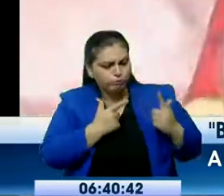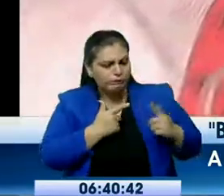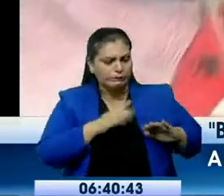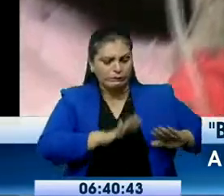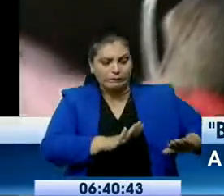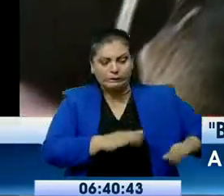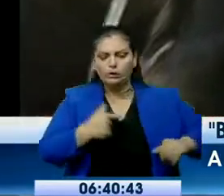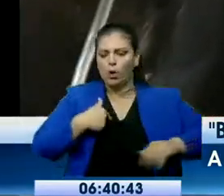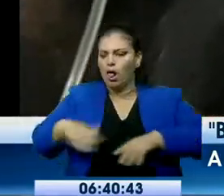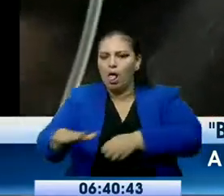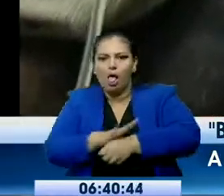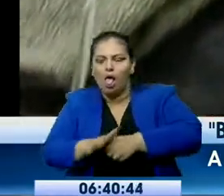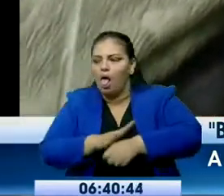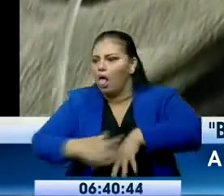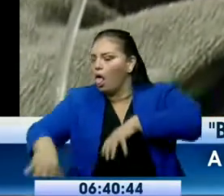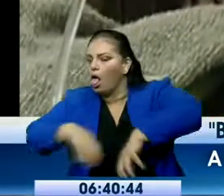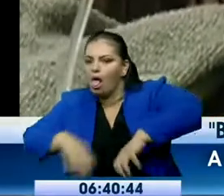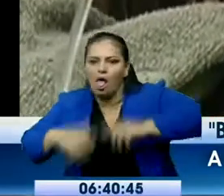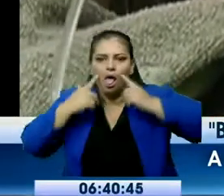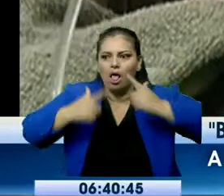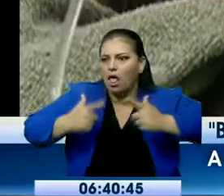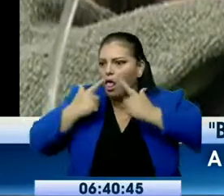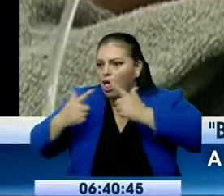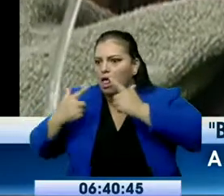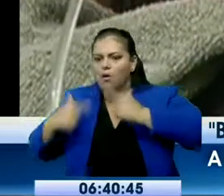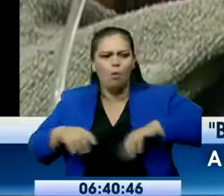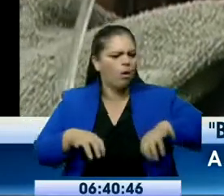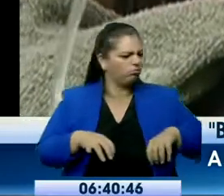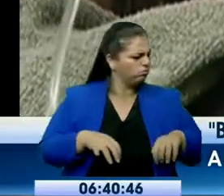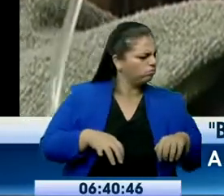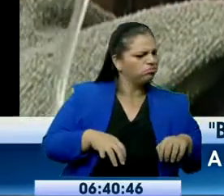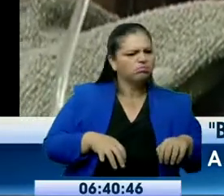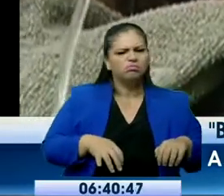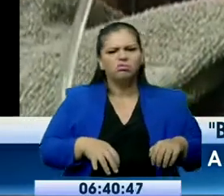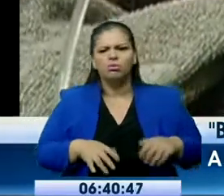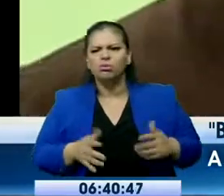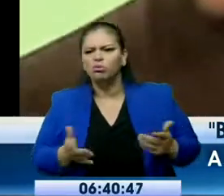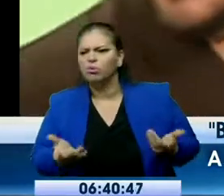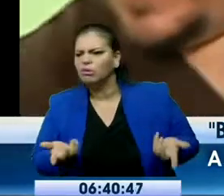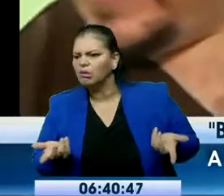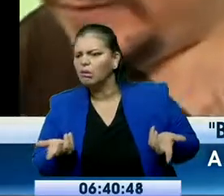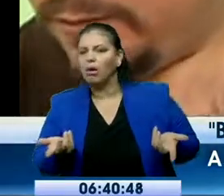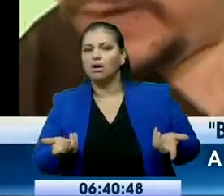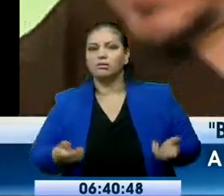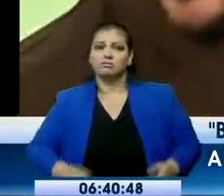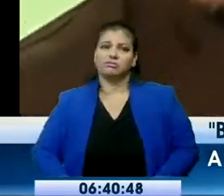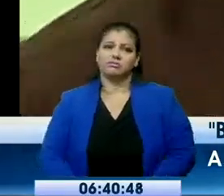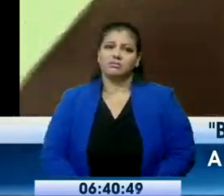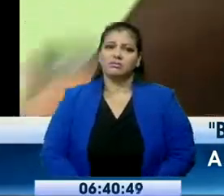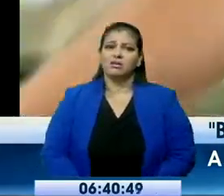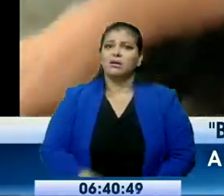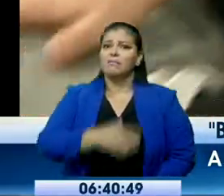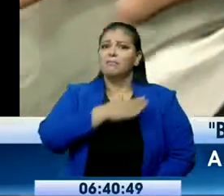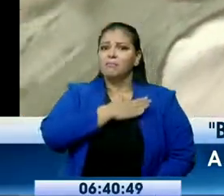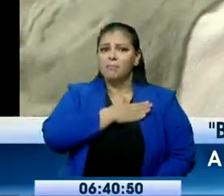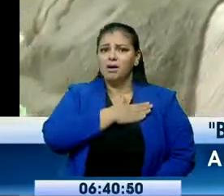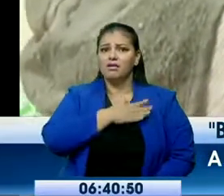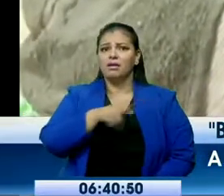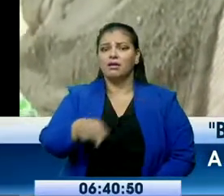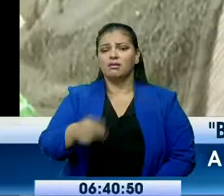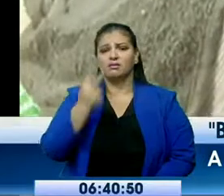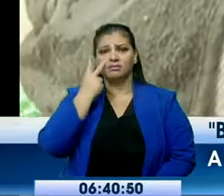probabilidades de que pueda volver a caminar son pocas. Otro problema muy grave que tiene es que a este nivel, que es en la región